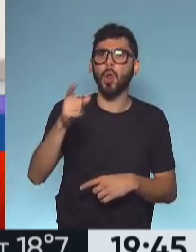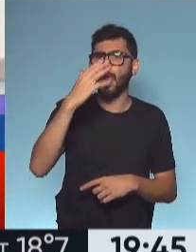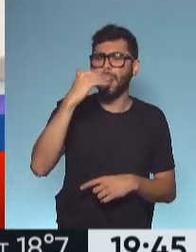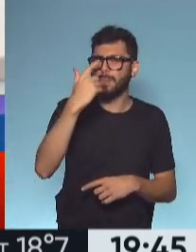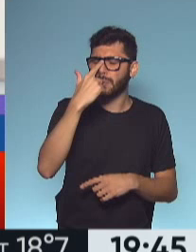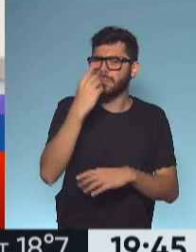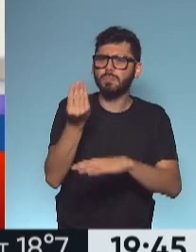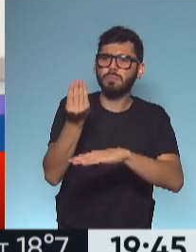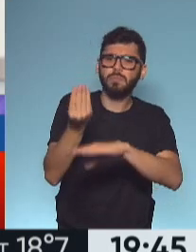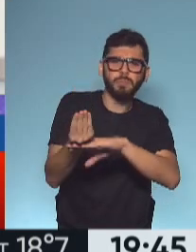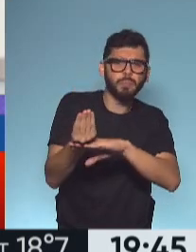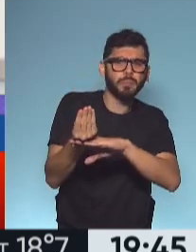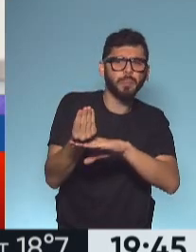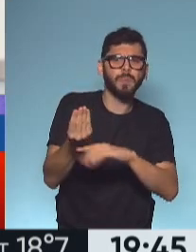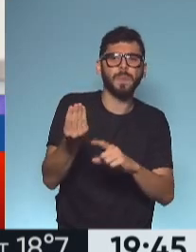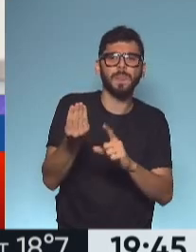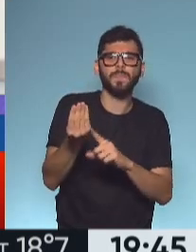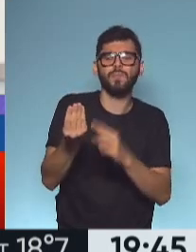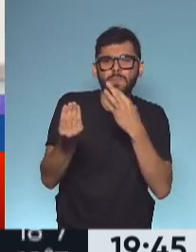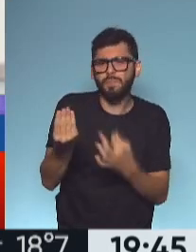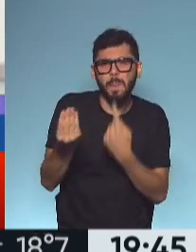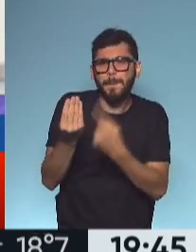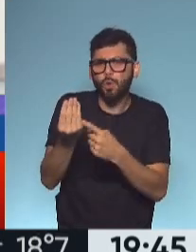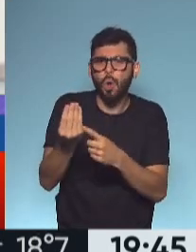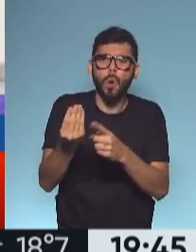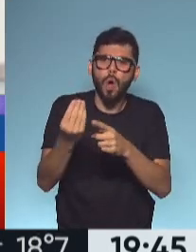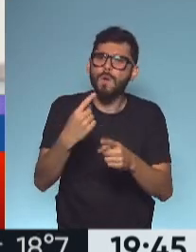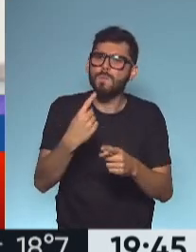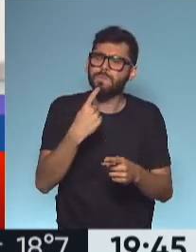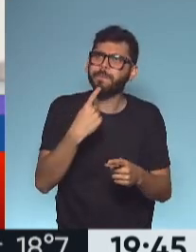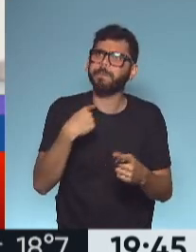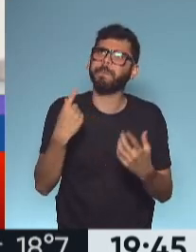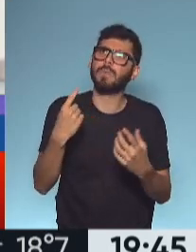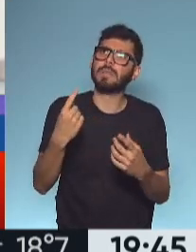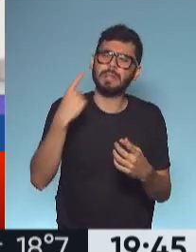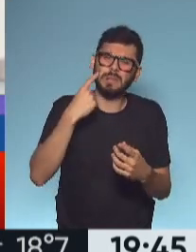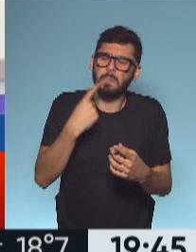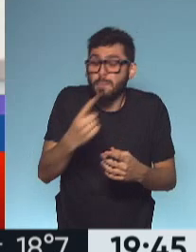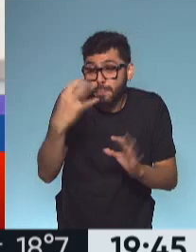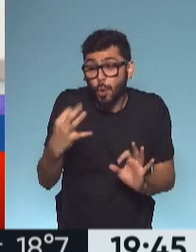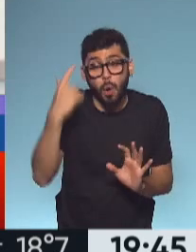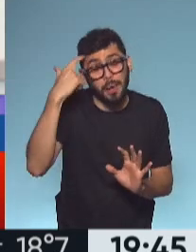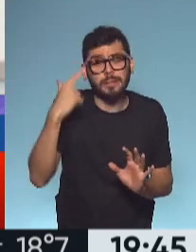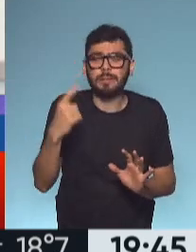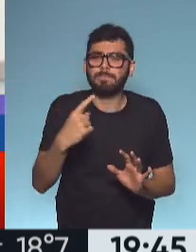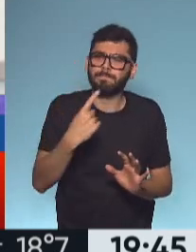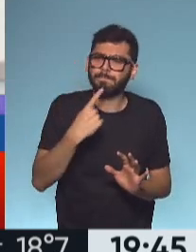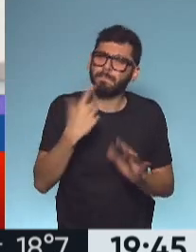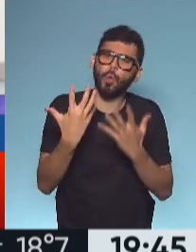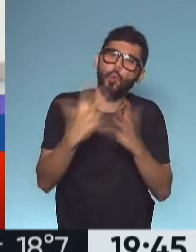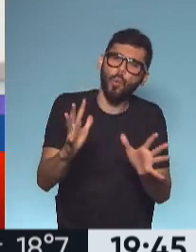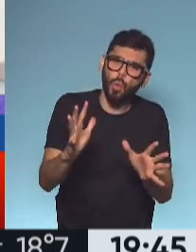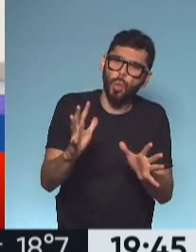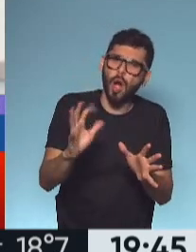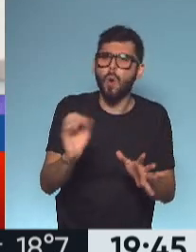La mejor manera es ir a la fuente. ¿Pensó en irse en algún momento? ¿Pensó en alejarse, en dejar el cargo de